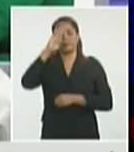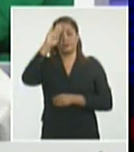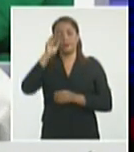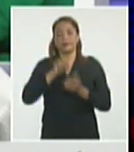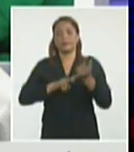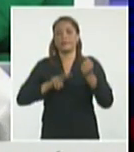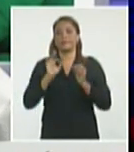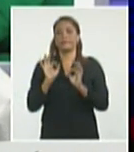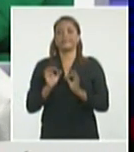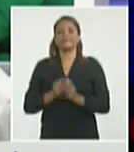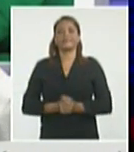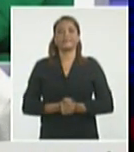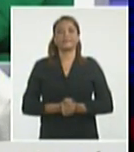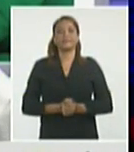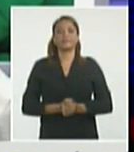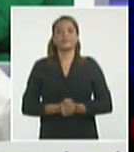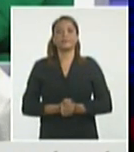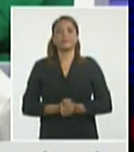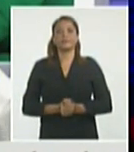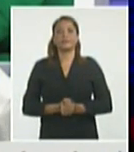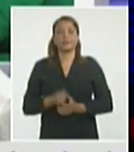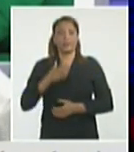provincia. Autóctonos ayer,